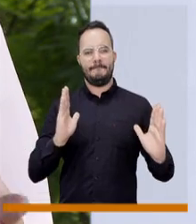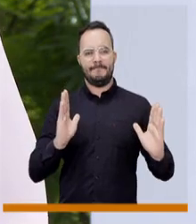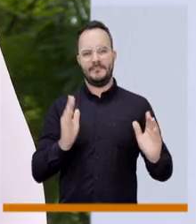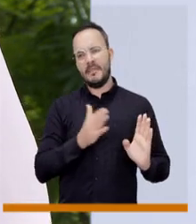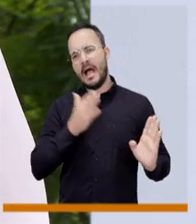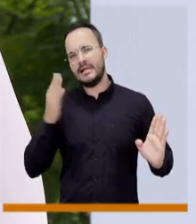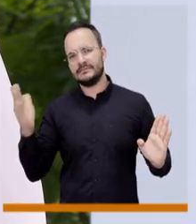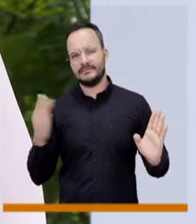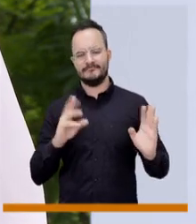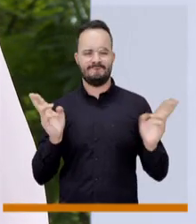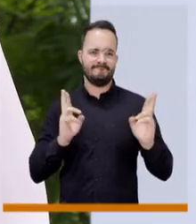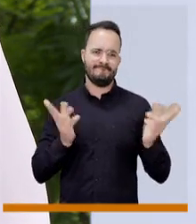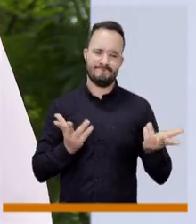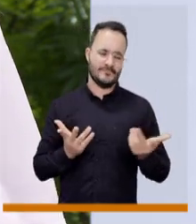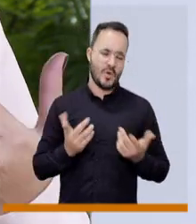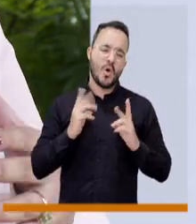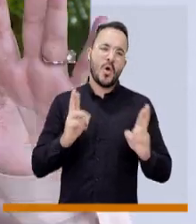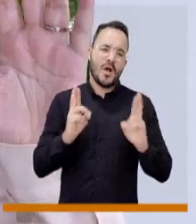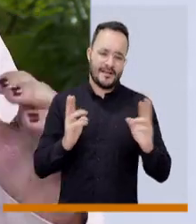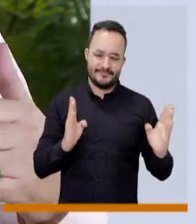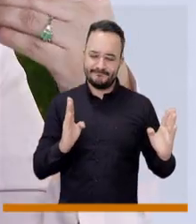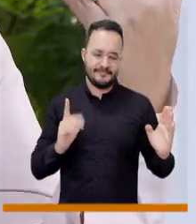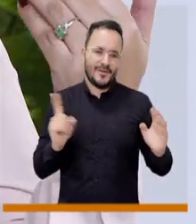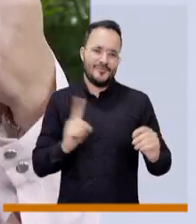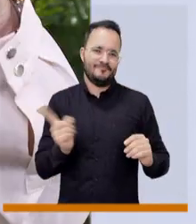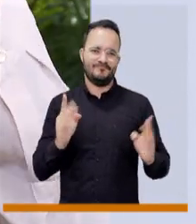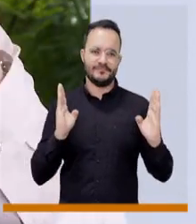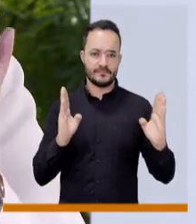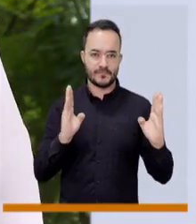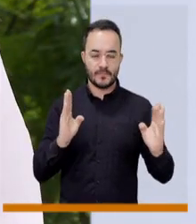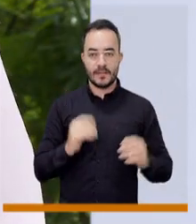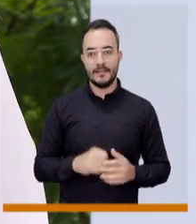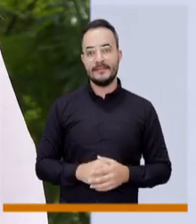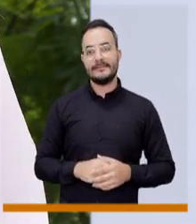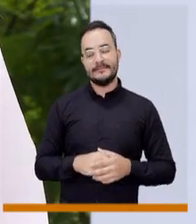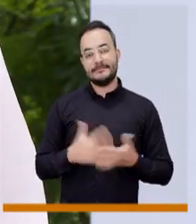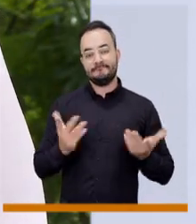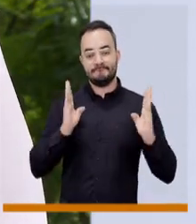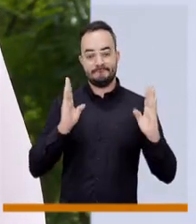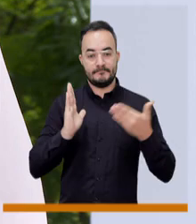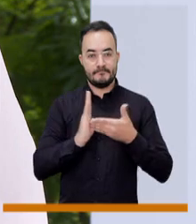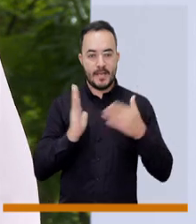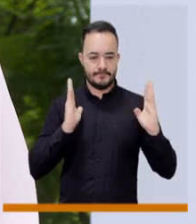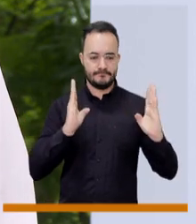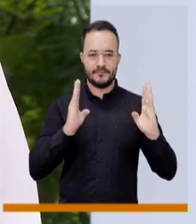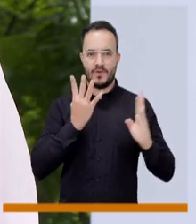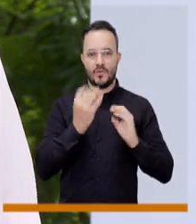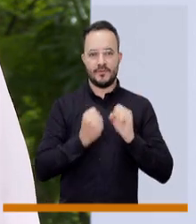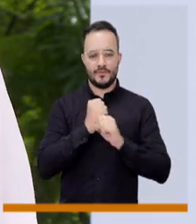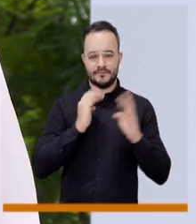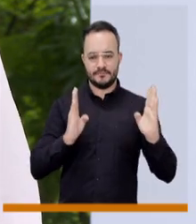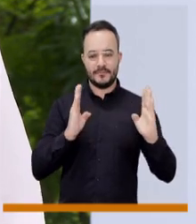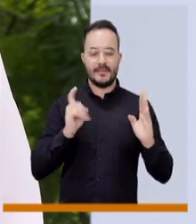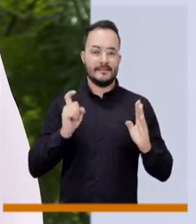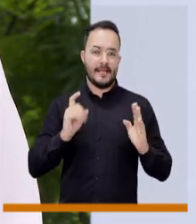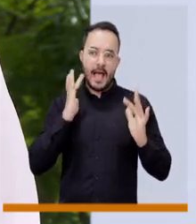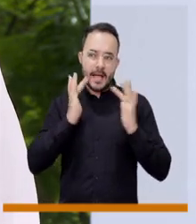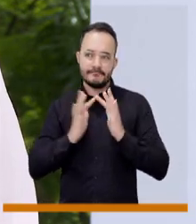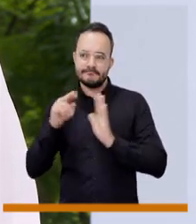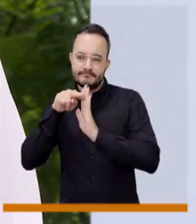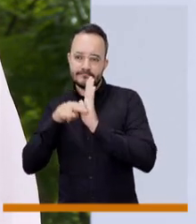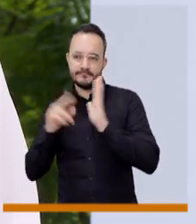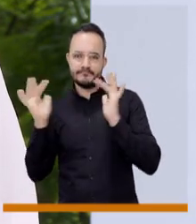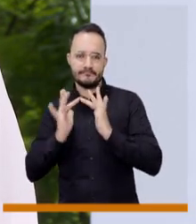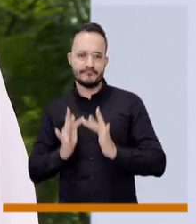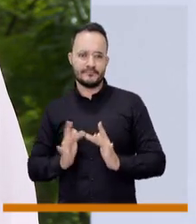periodo de la administración, porque uno quisiera decir con 2 meses indefinidamente, pero pues esto tiene también, obedece a unos